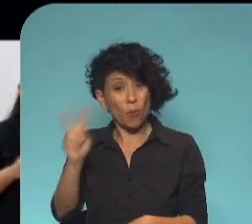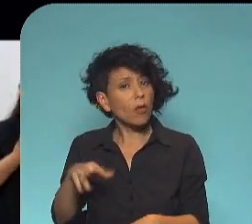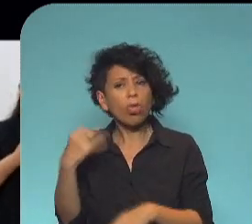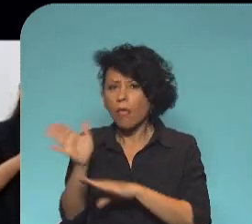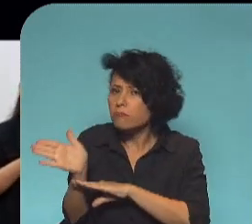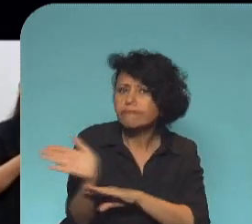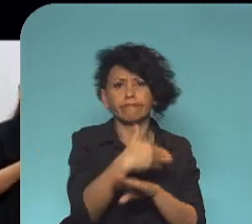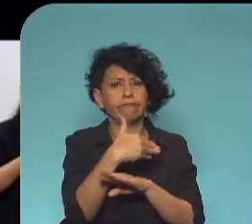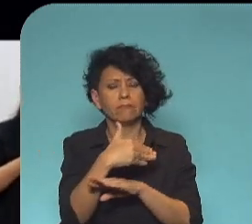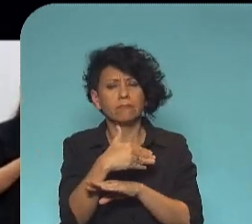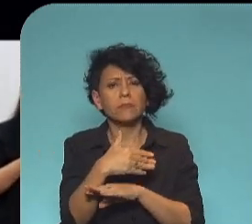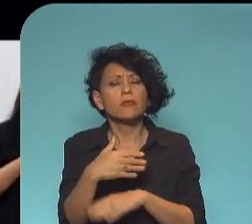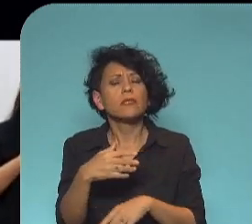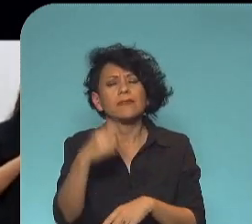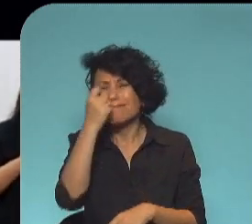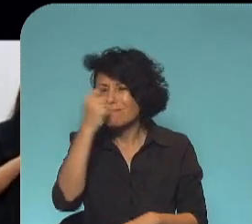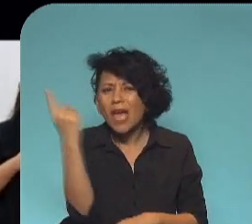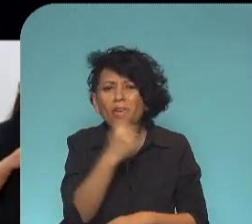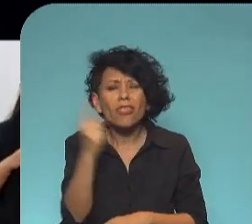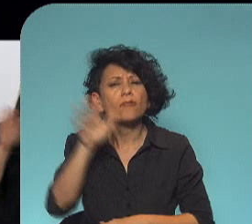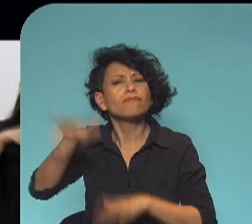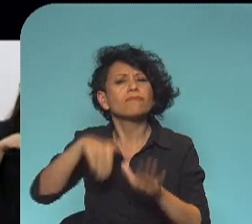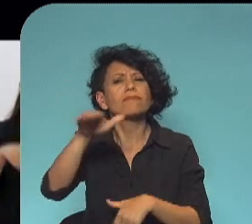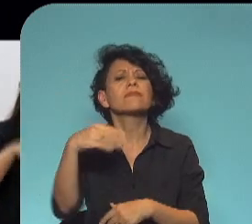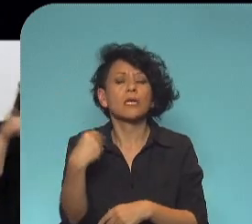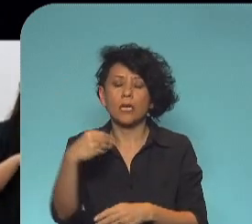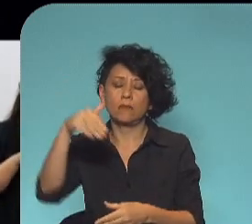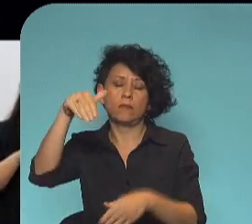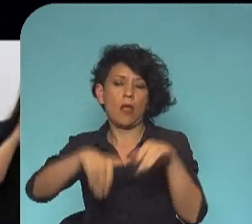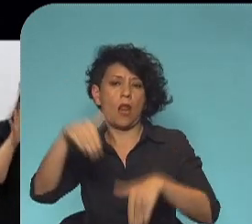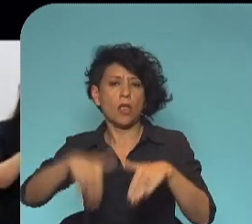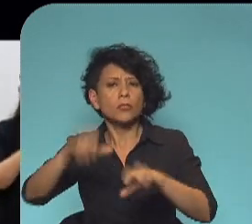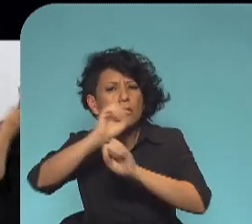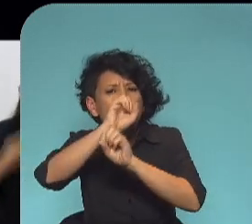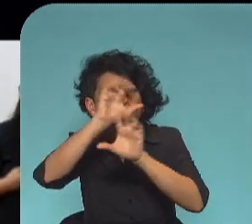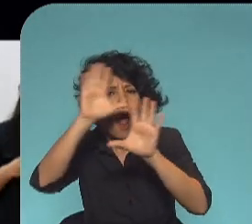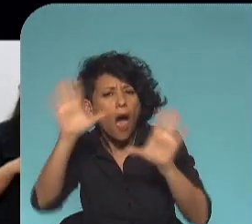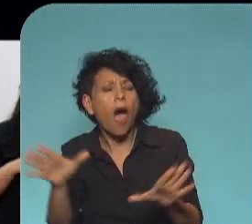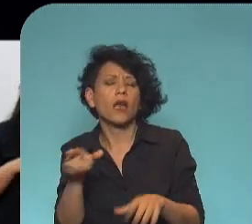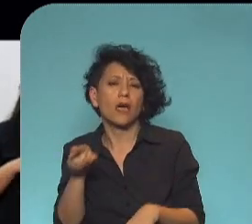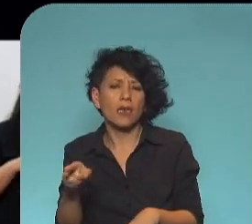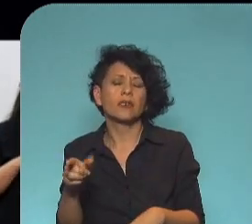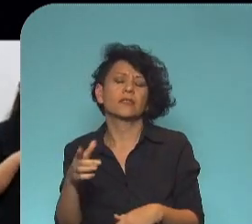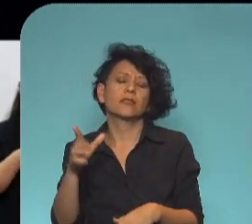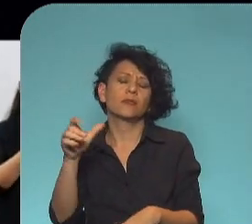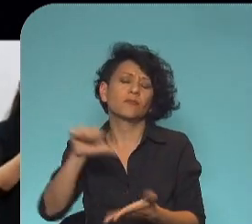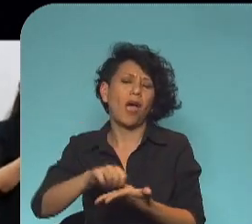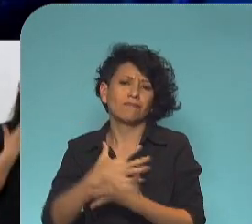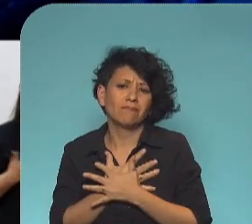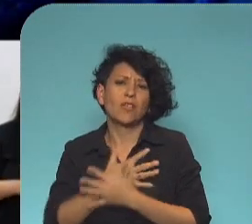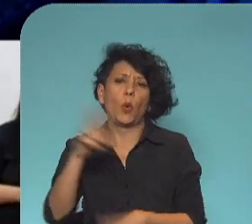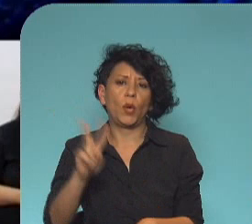de su cargo y inmediatamente se convoquen a elecciones cristalinas en nuestra querida hermana República de